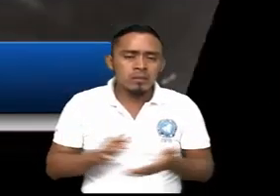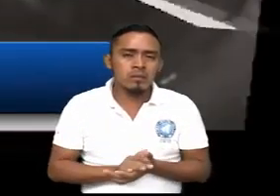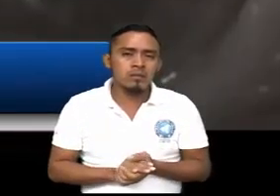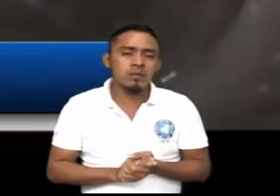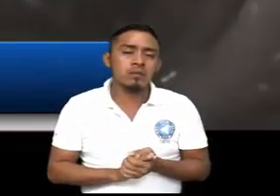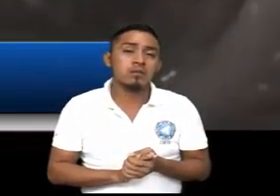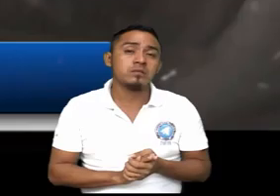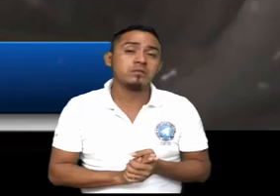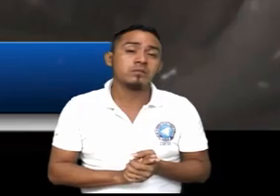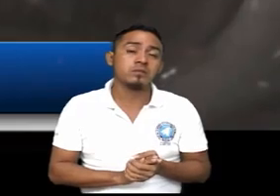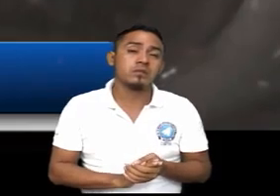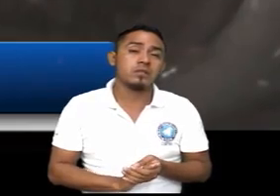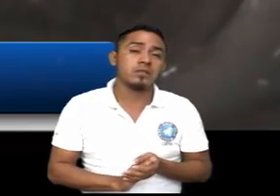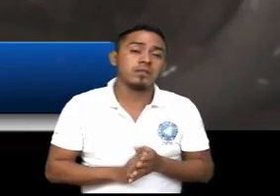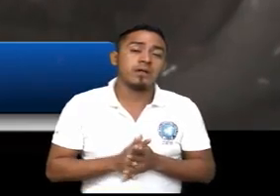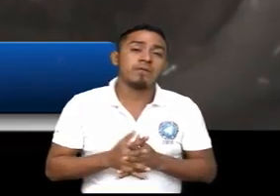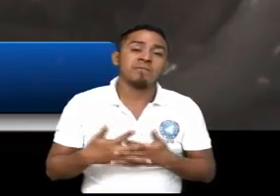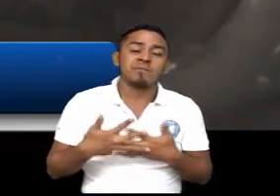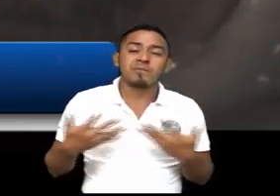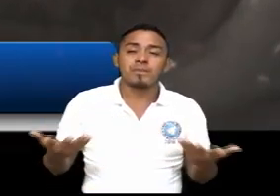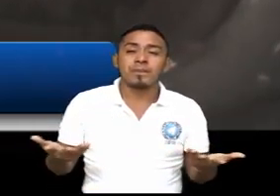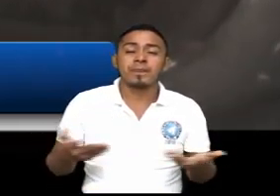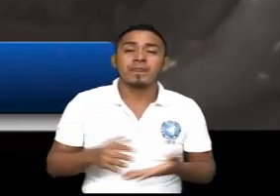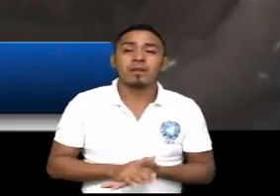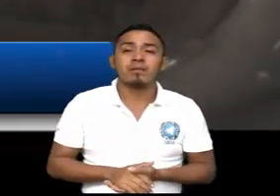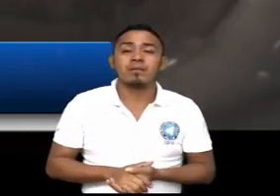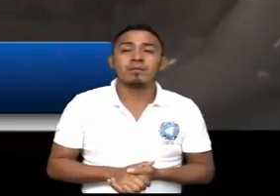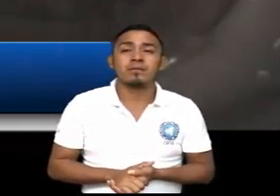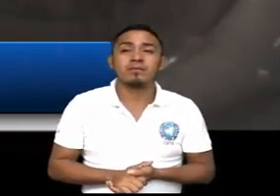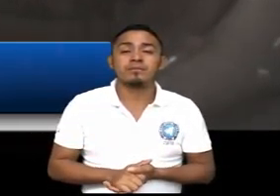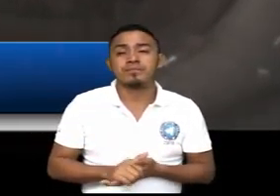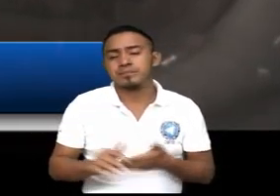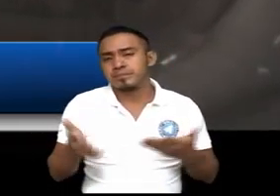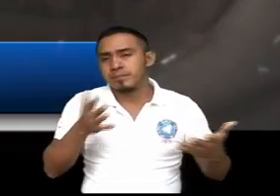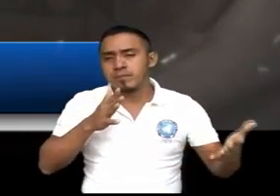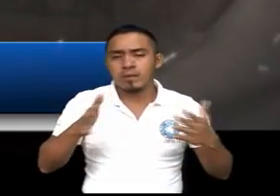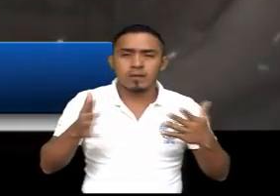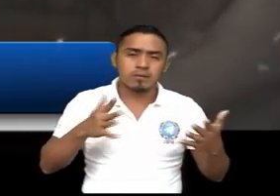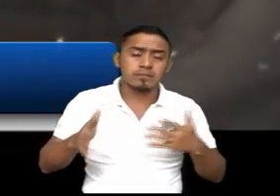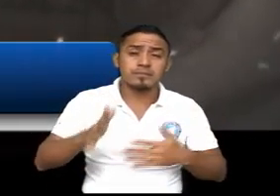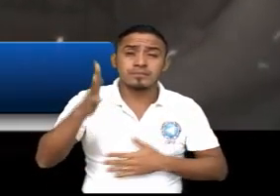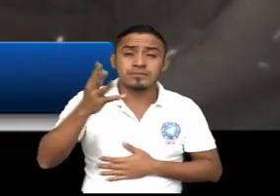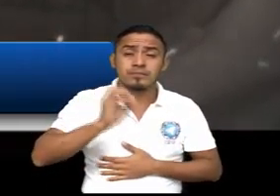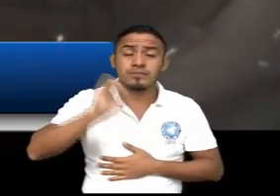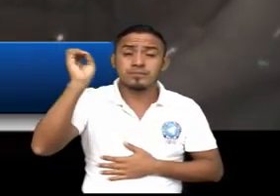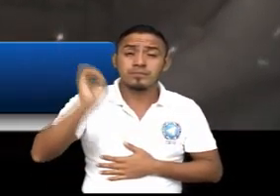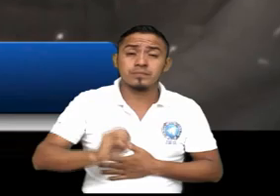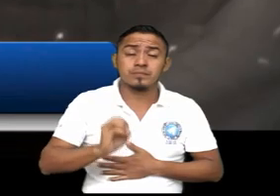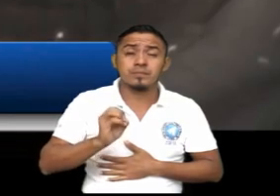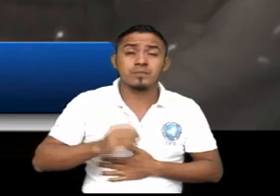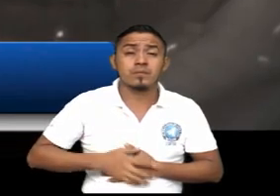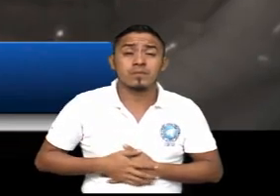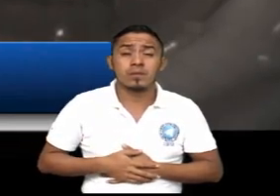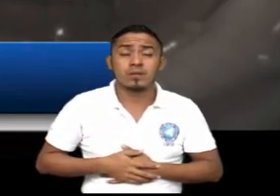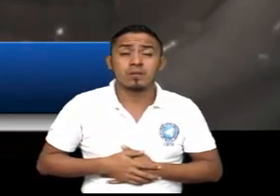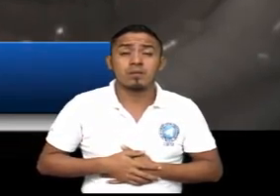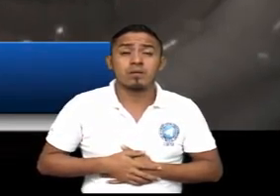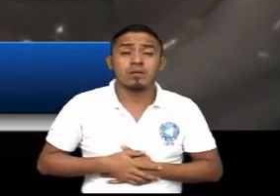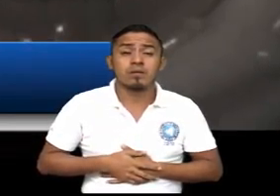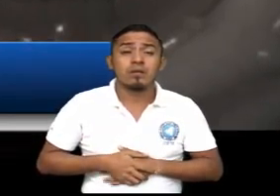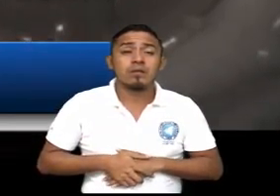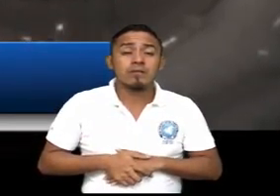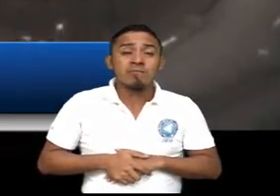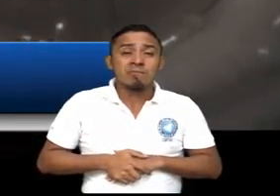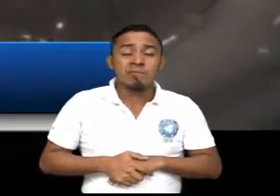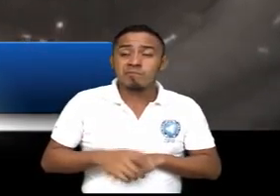por esta enfermedad, doctor? Fíjate que es bien frecuente, aproximadamente el 50% de los pacientes. La mitad. Aunque te